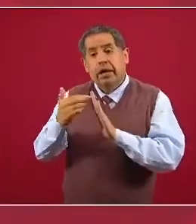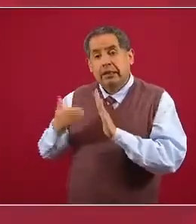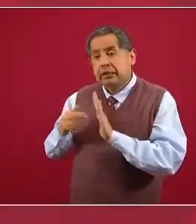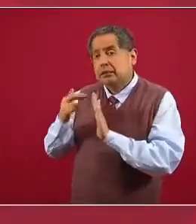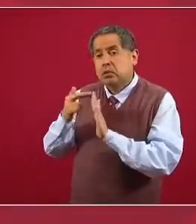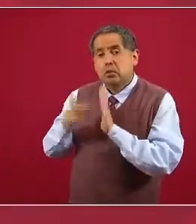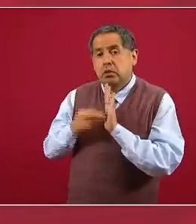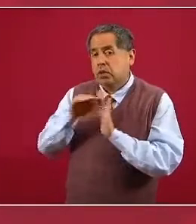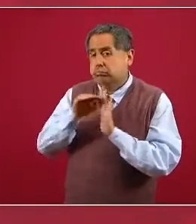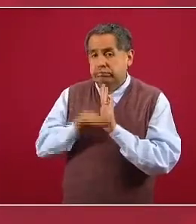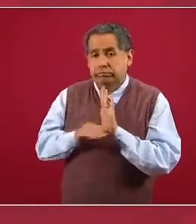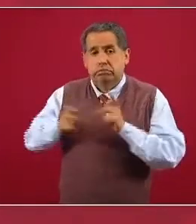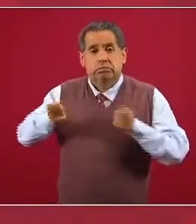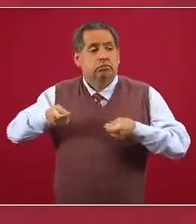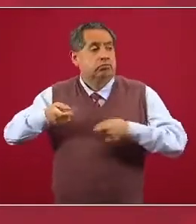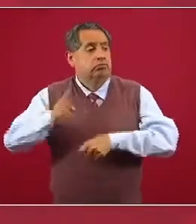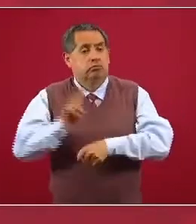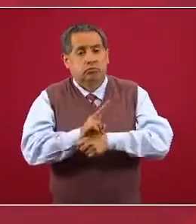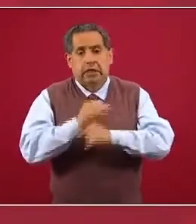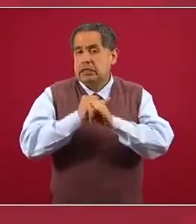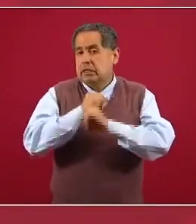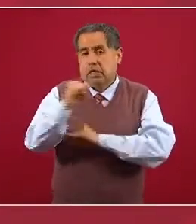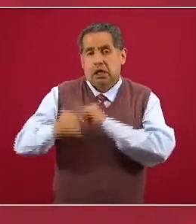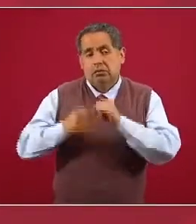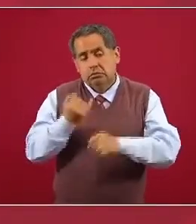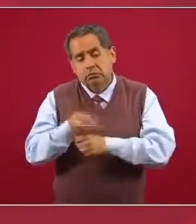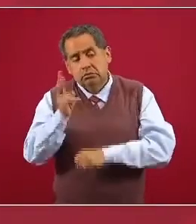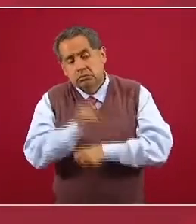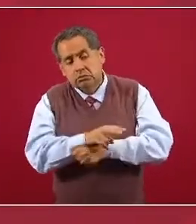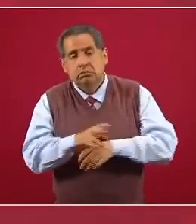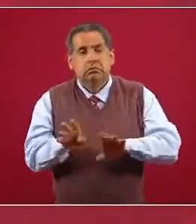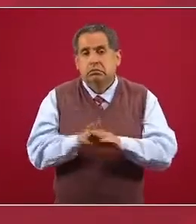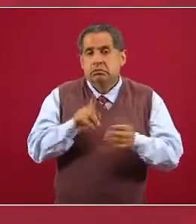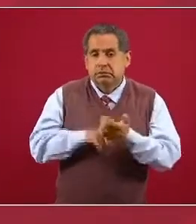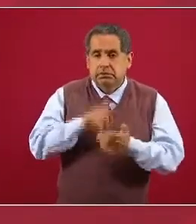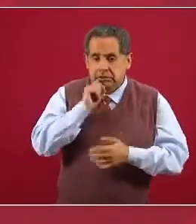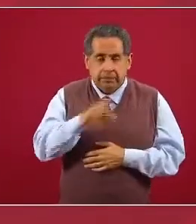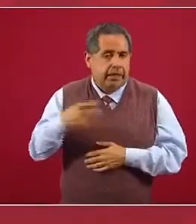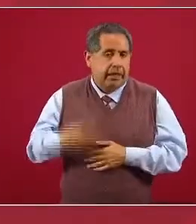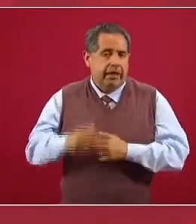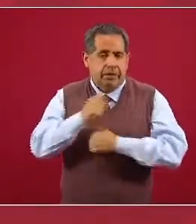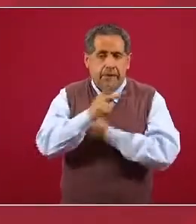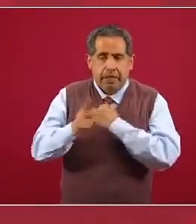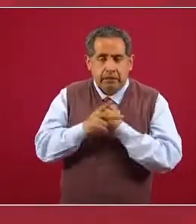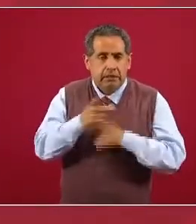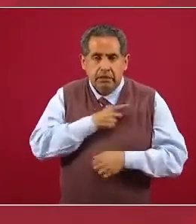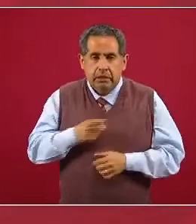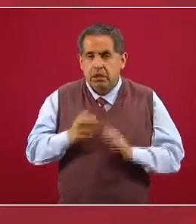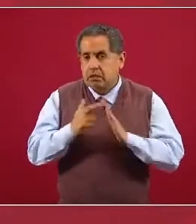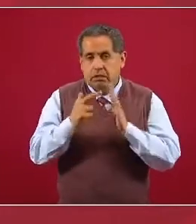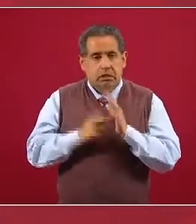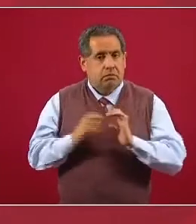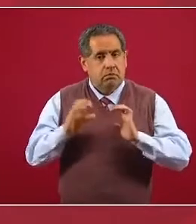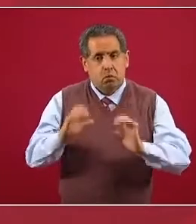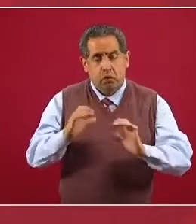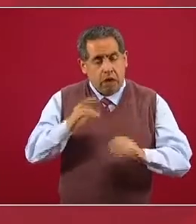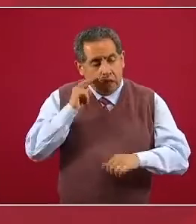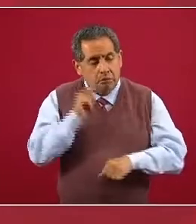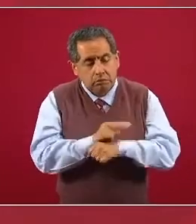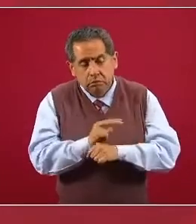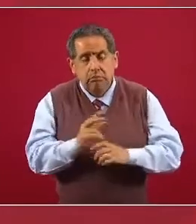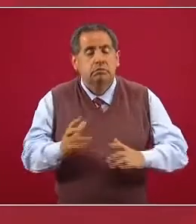normados no solamente por las instituciones internacionales sino las cuales también el país en un momento determinado se se